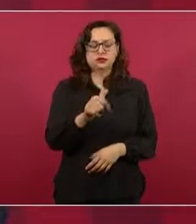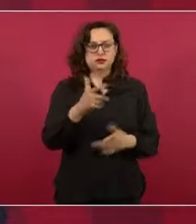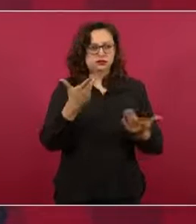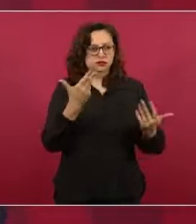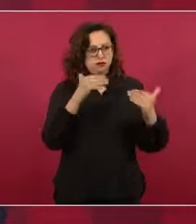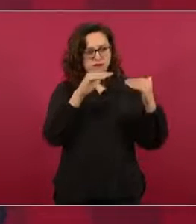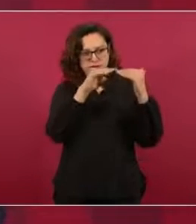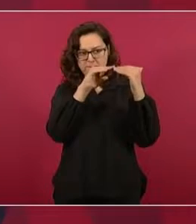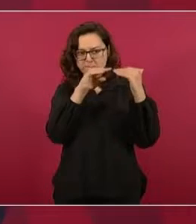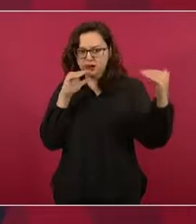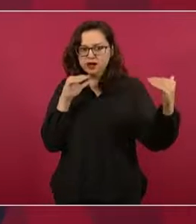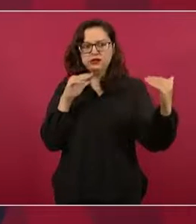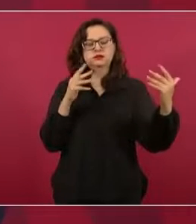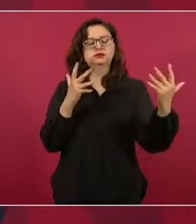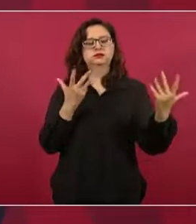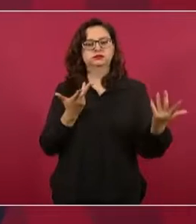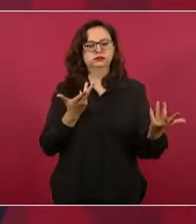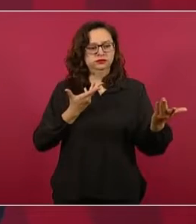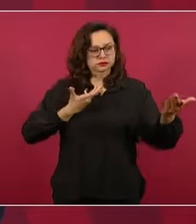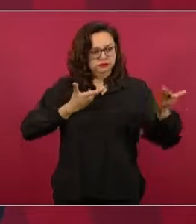entre iguales